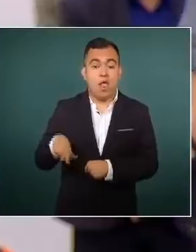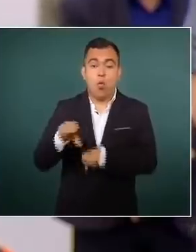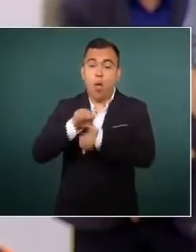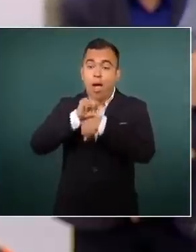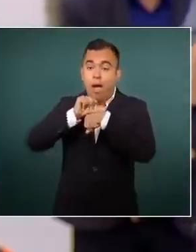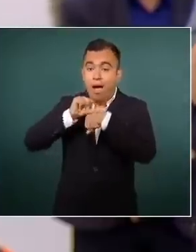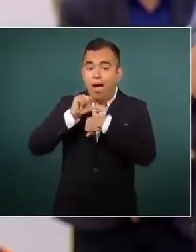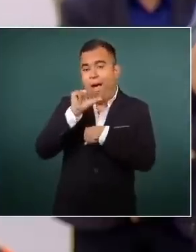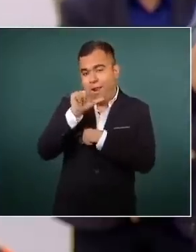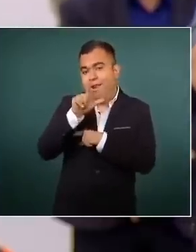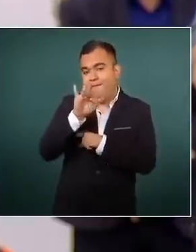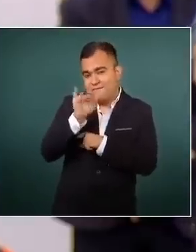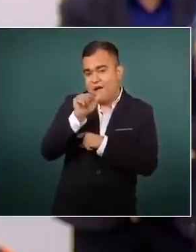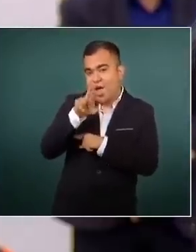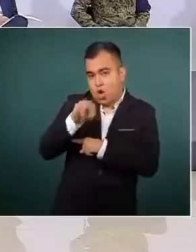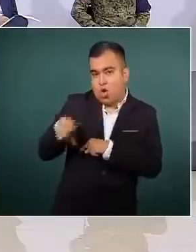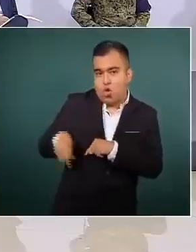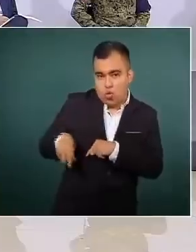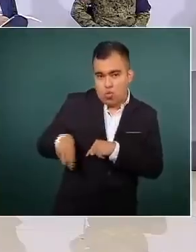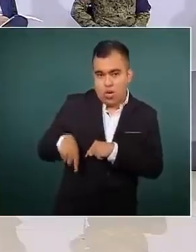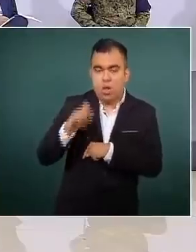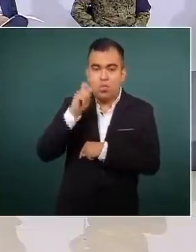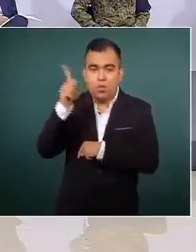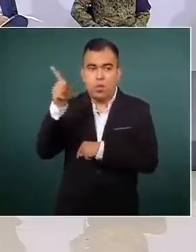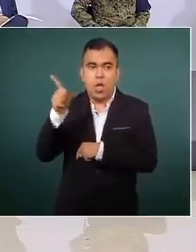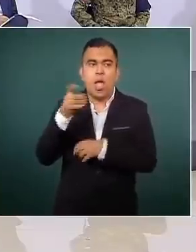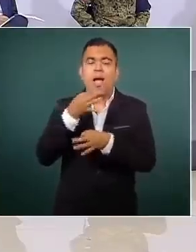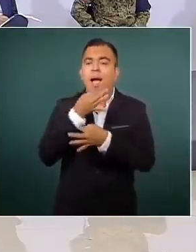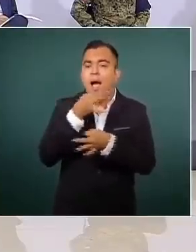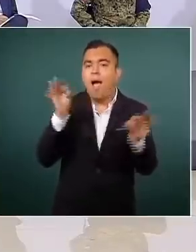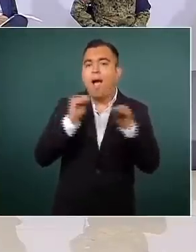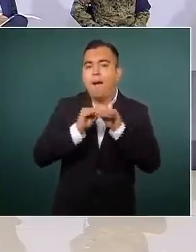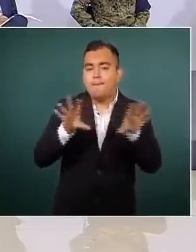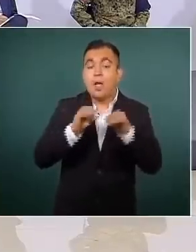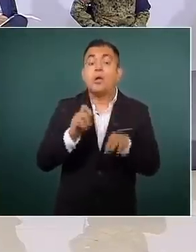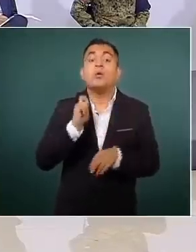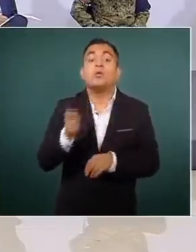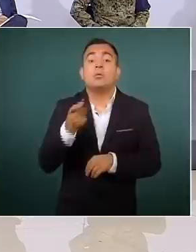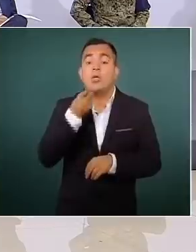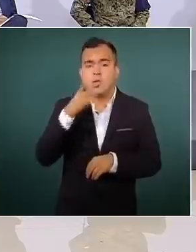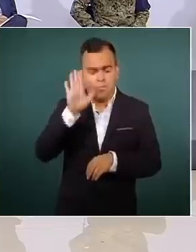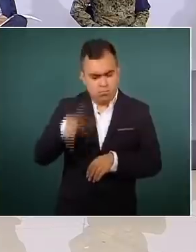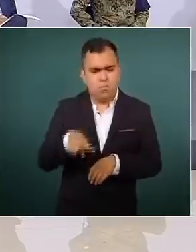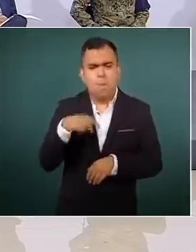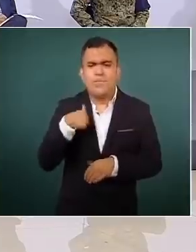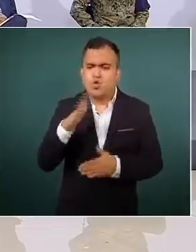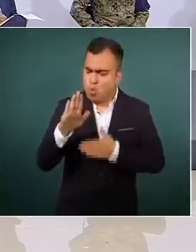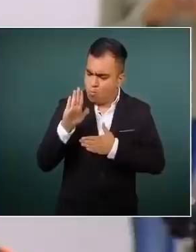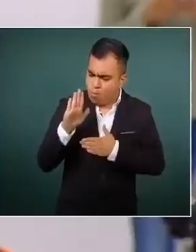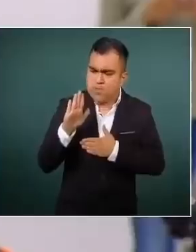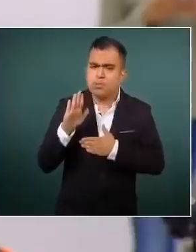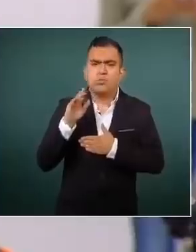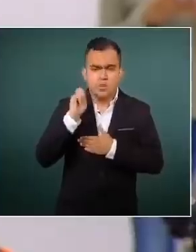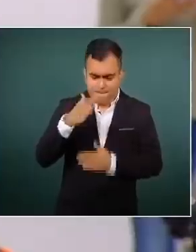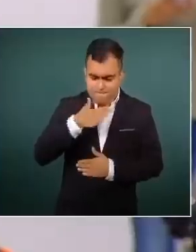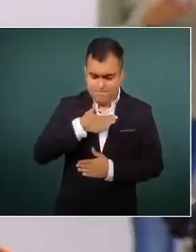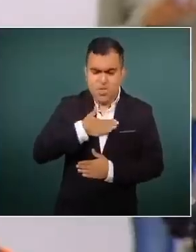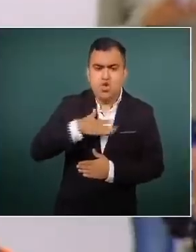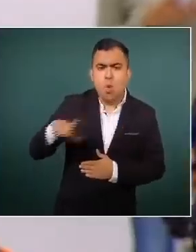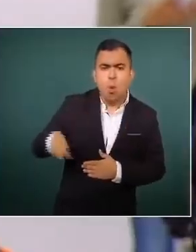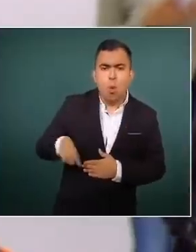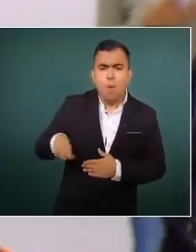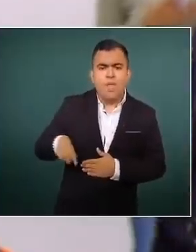por eso la molestia de enrique alfaro fue más que evidente no se podía quedar con los brazos cruzados aunque